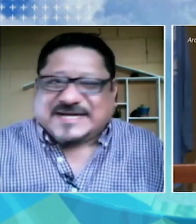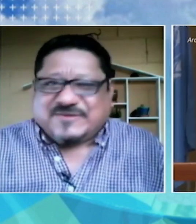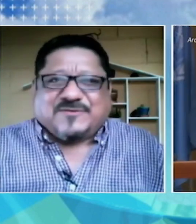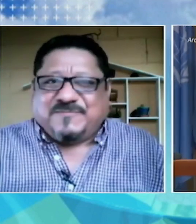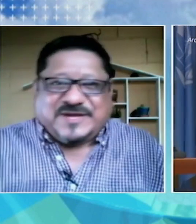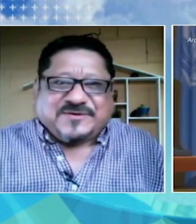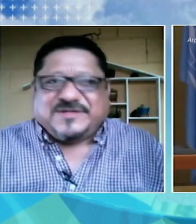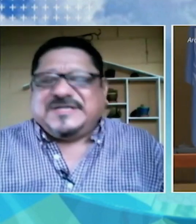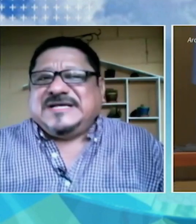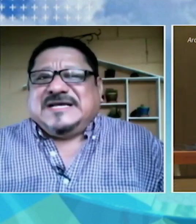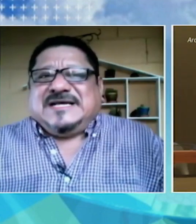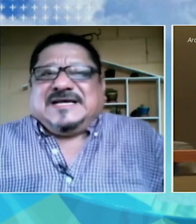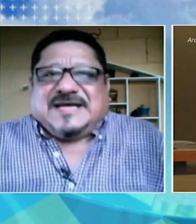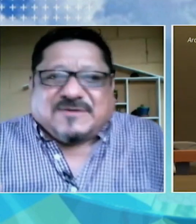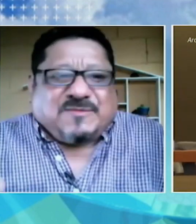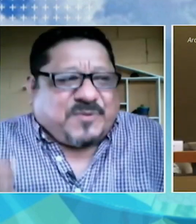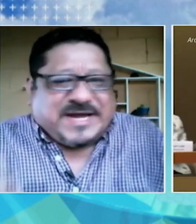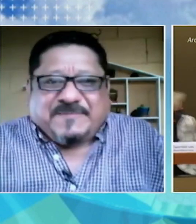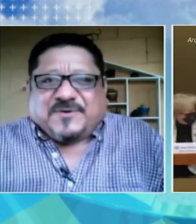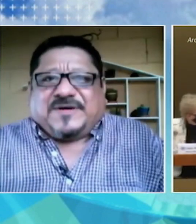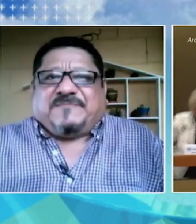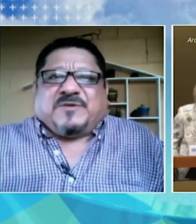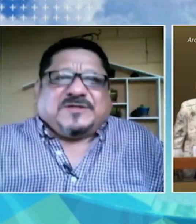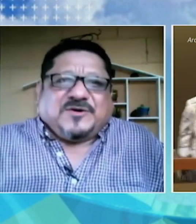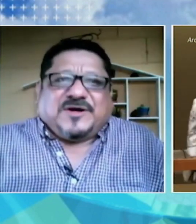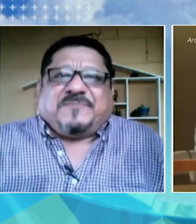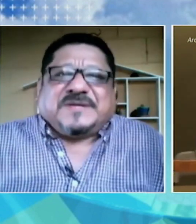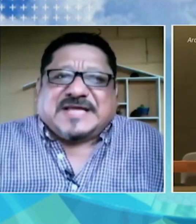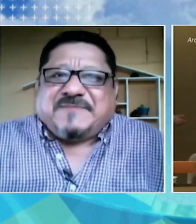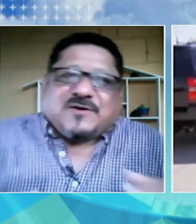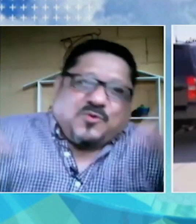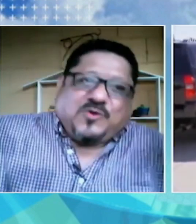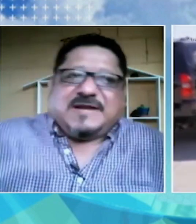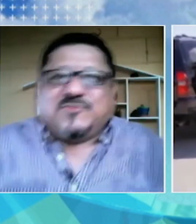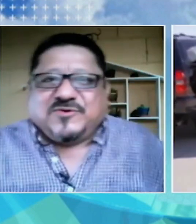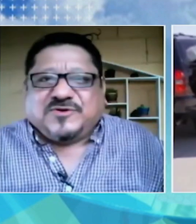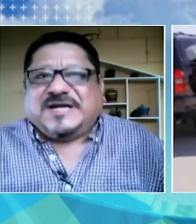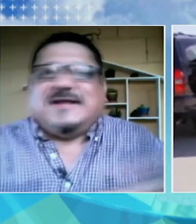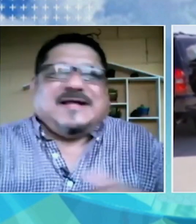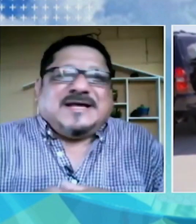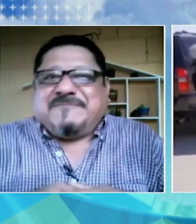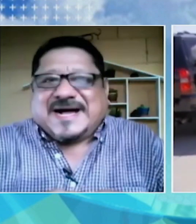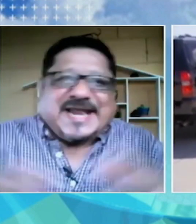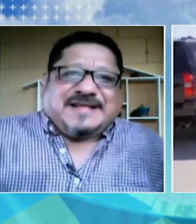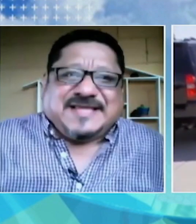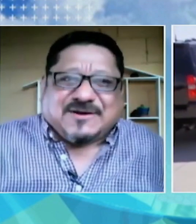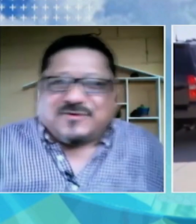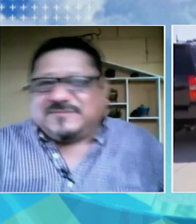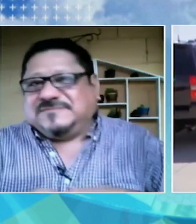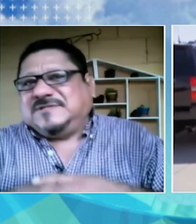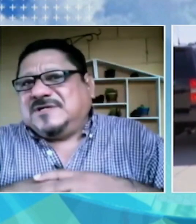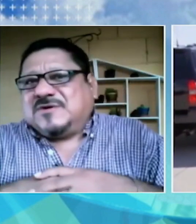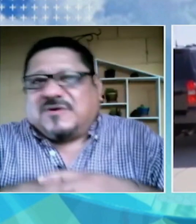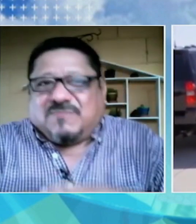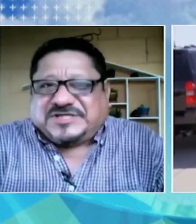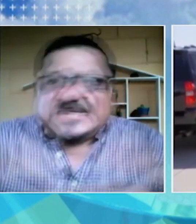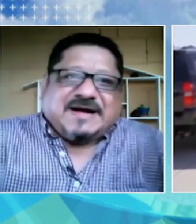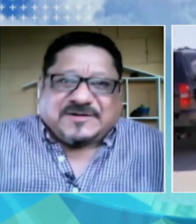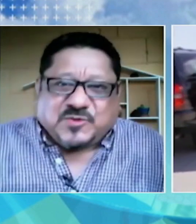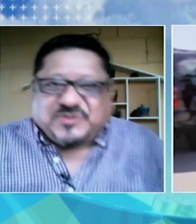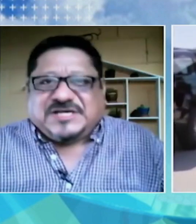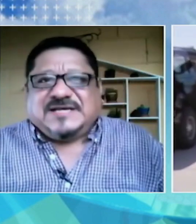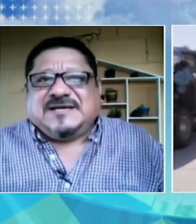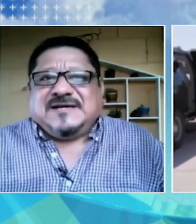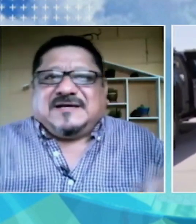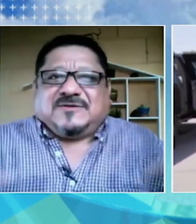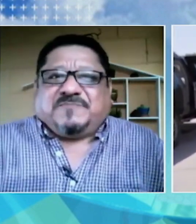ha cumplido, como por ejemplo prometió el hospital más cool del mundo, el más grande, con muchas camas